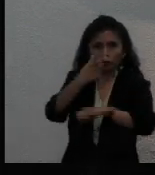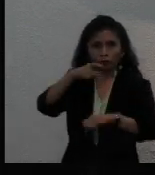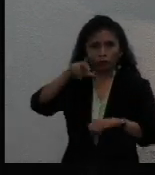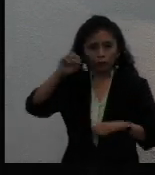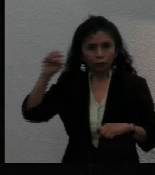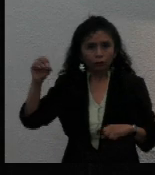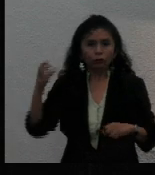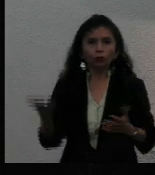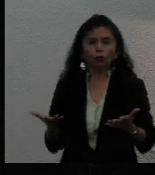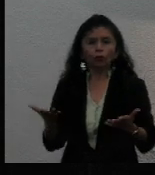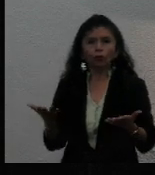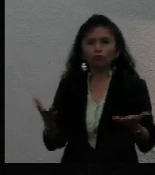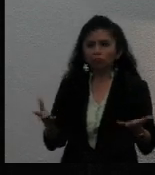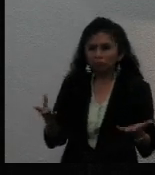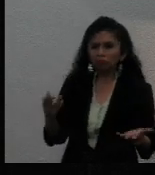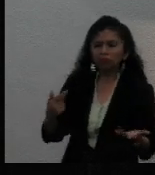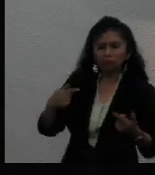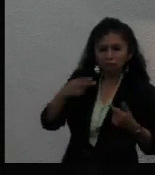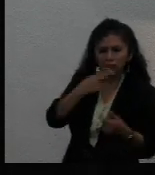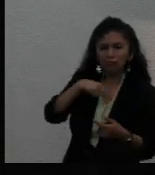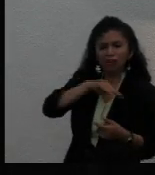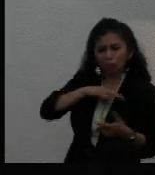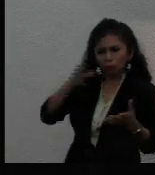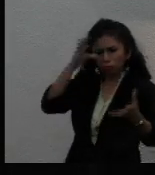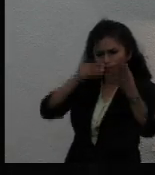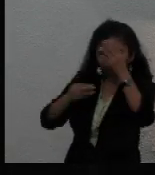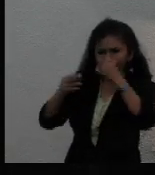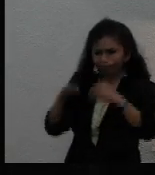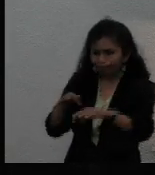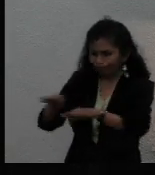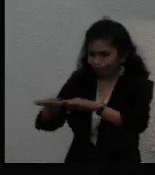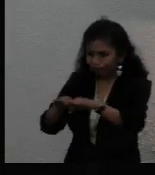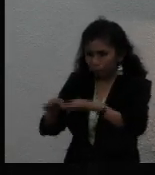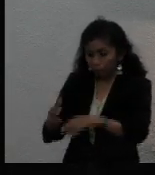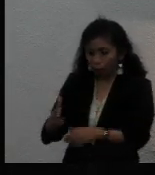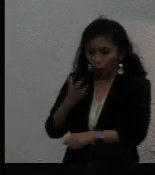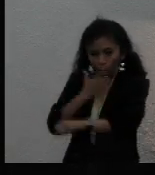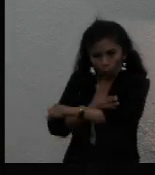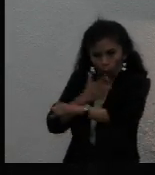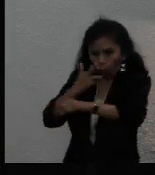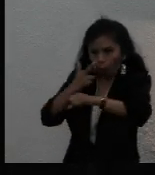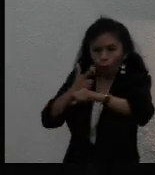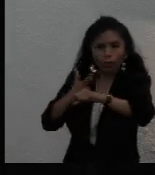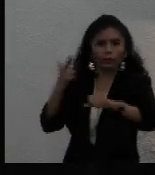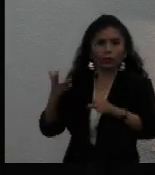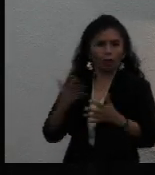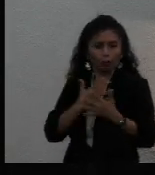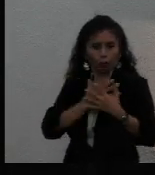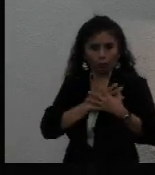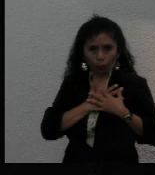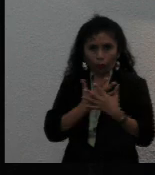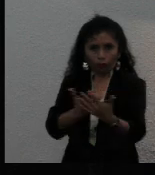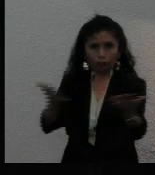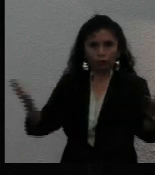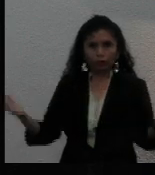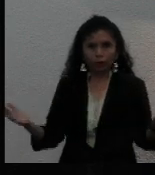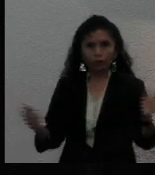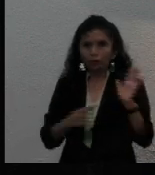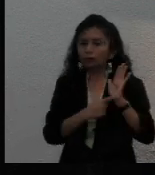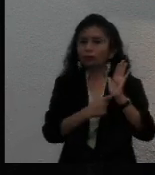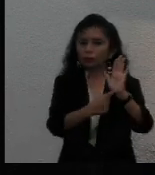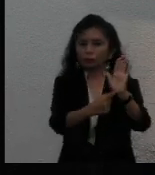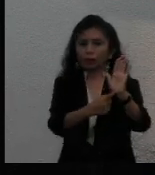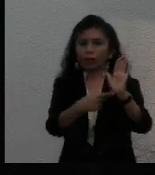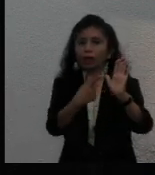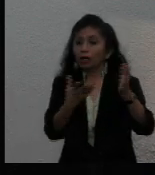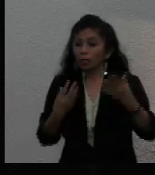Roo, hemos aprendido que el trabajo realizado de manera honesta y honrada y por amor a los demás se refleja en